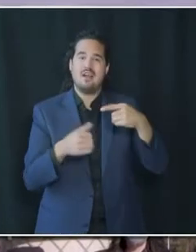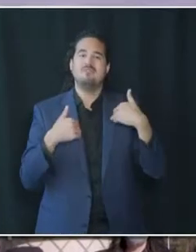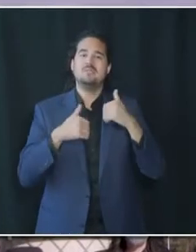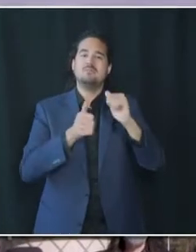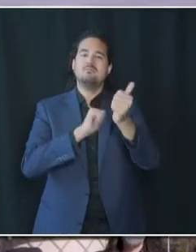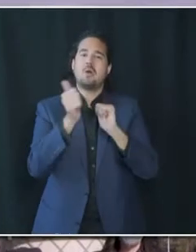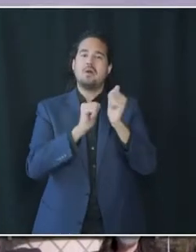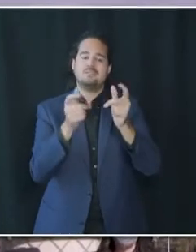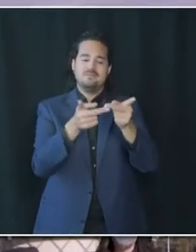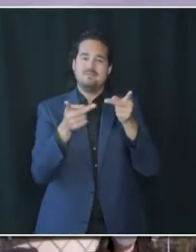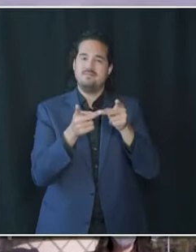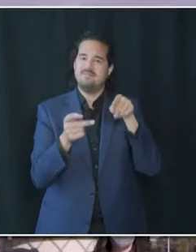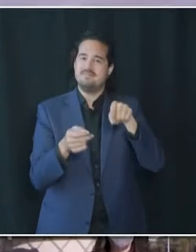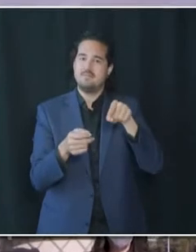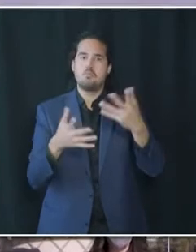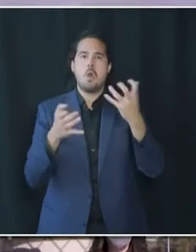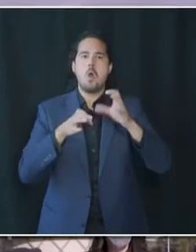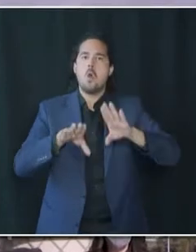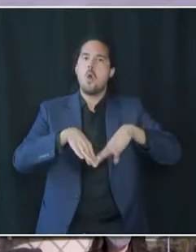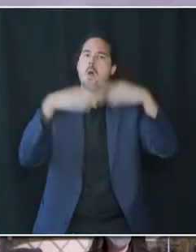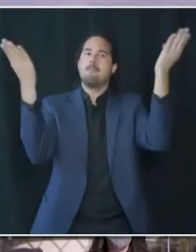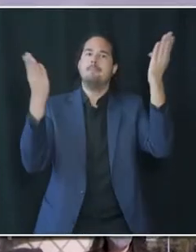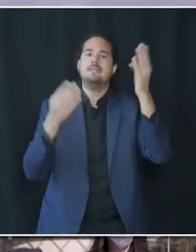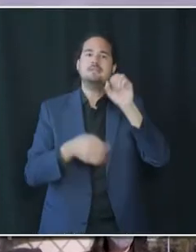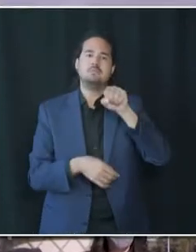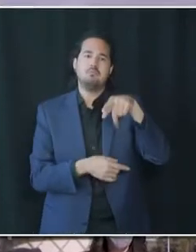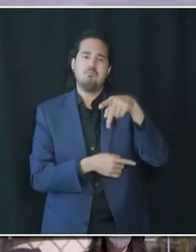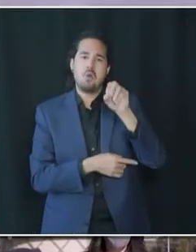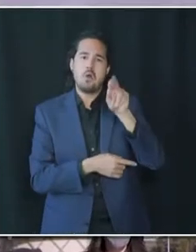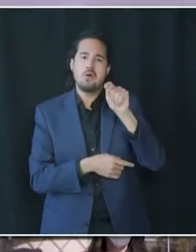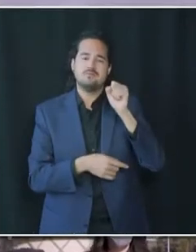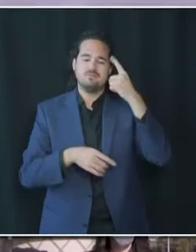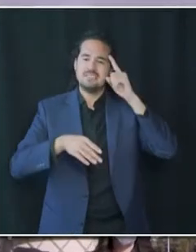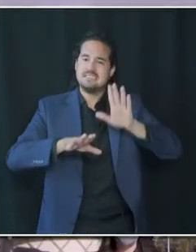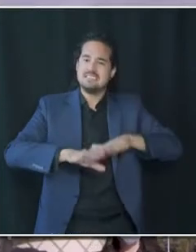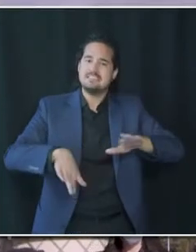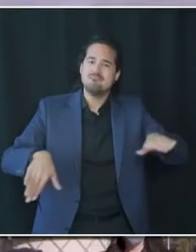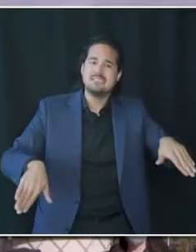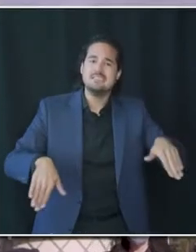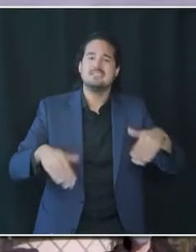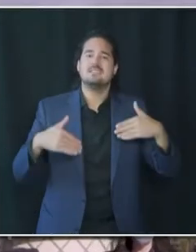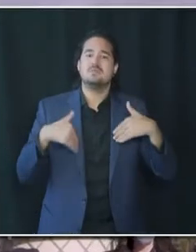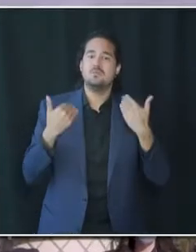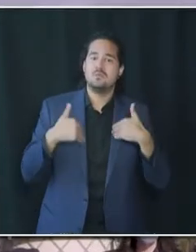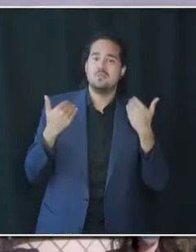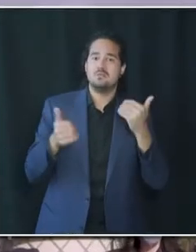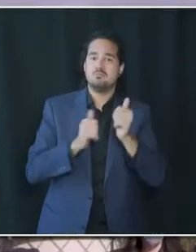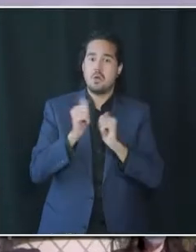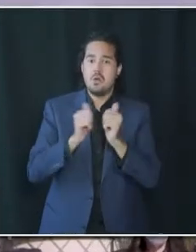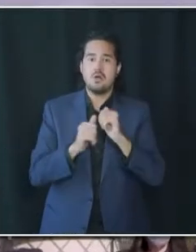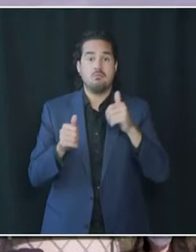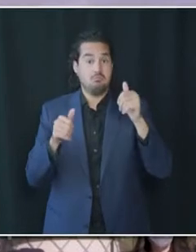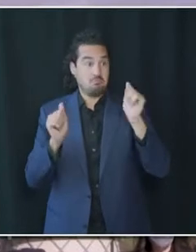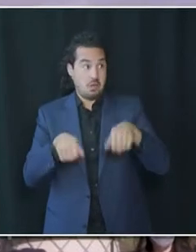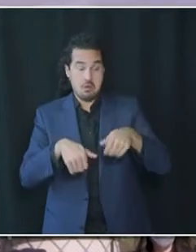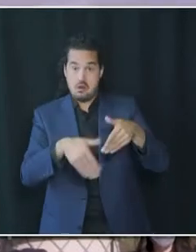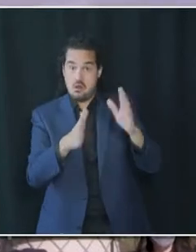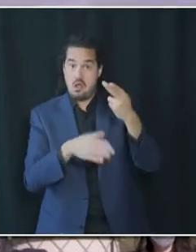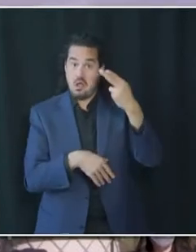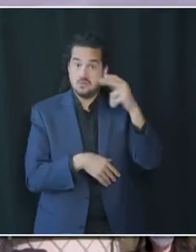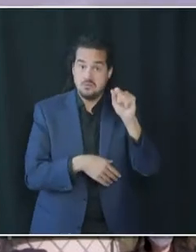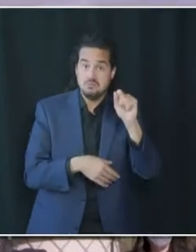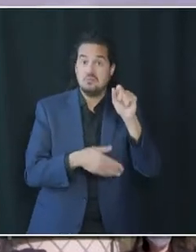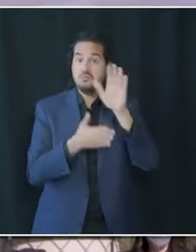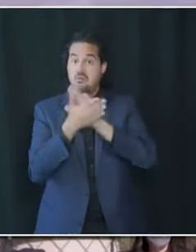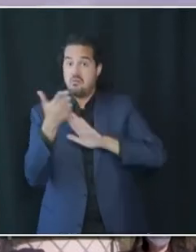de la conversación que está haciendo usted con los líderes deportes juveniles para permitir a las secundarias y otros